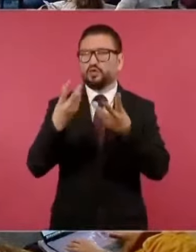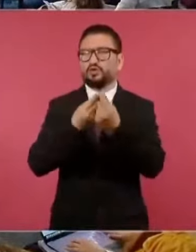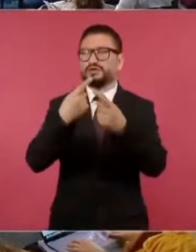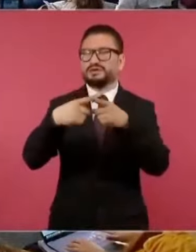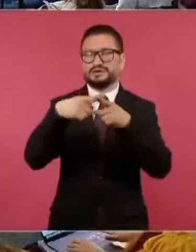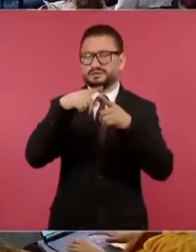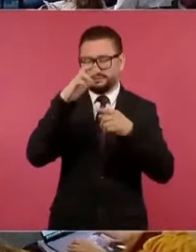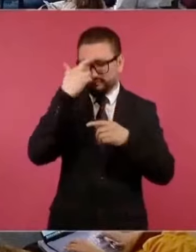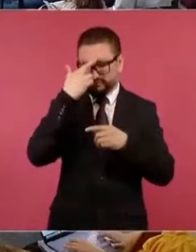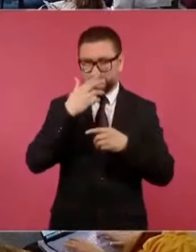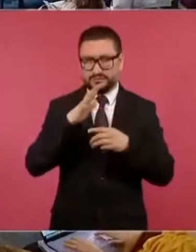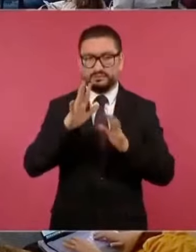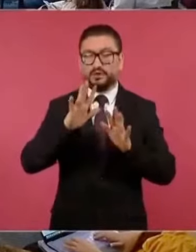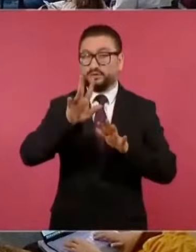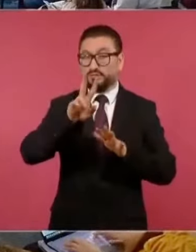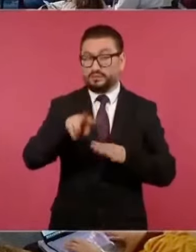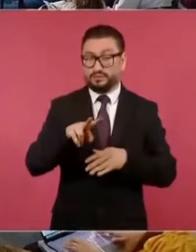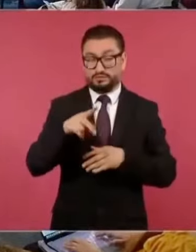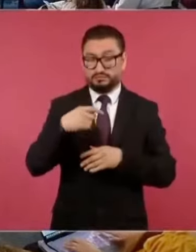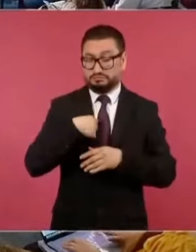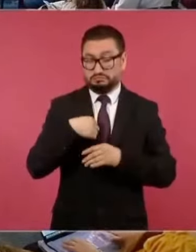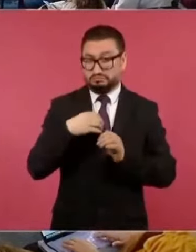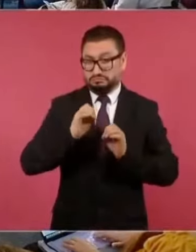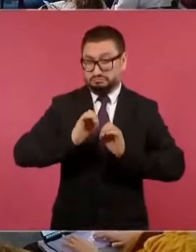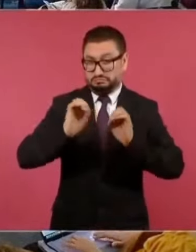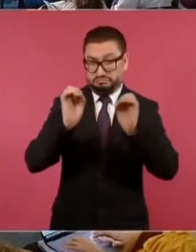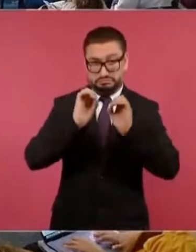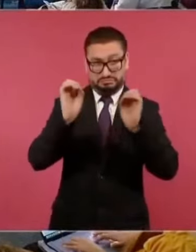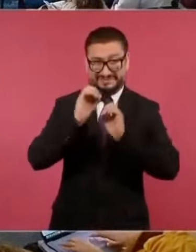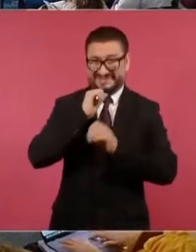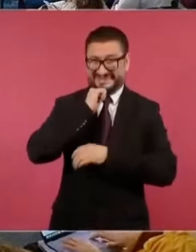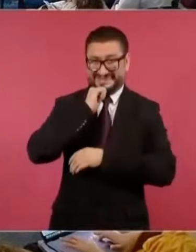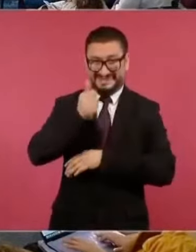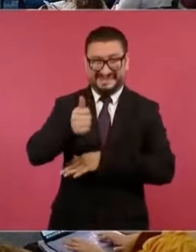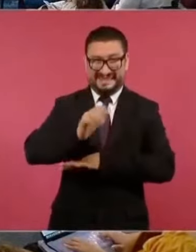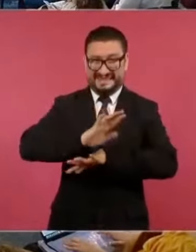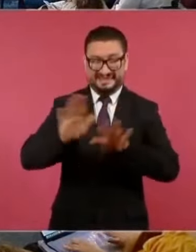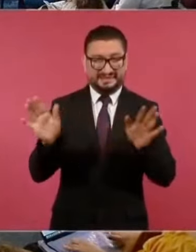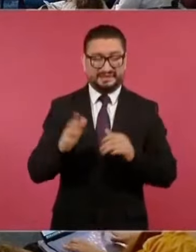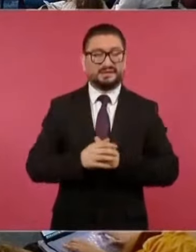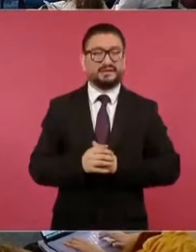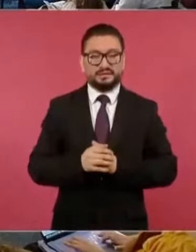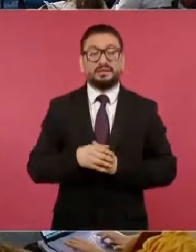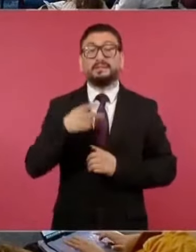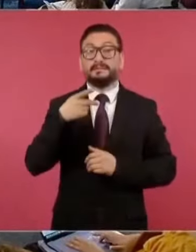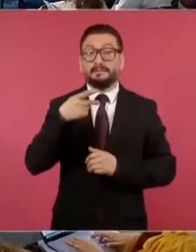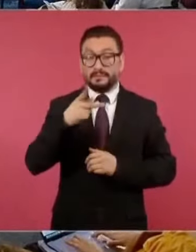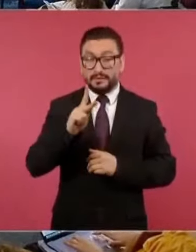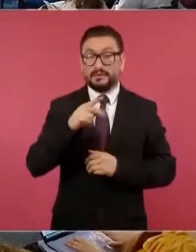Pero no he tenido nada que ver con él. Lo que sí les puedo decir es,